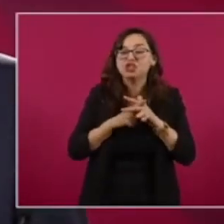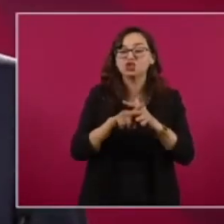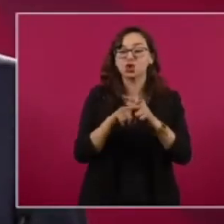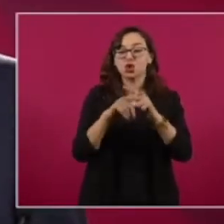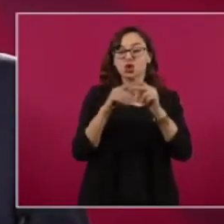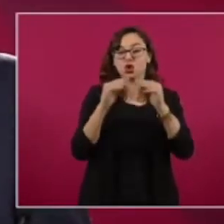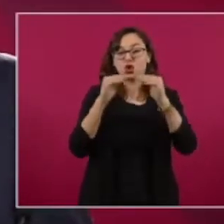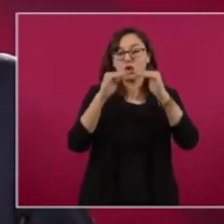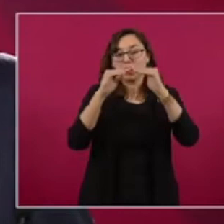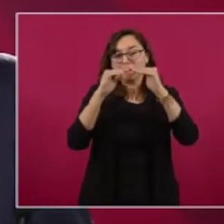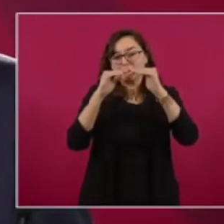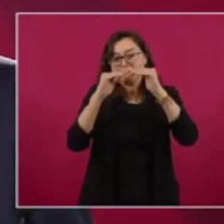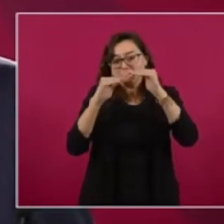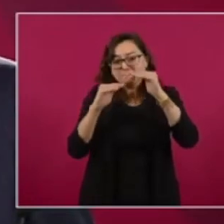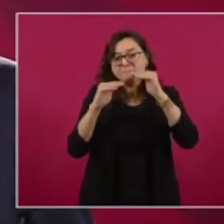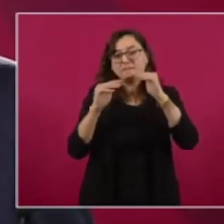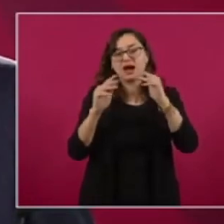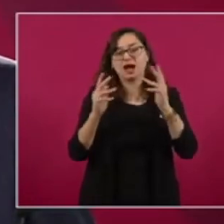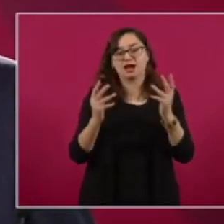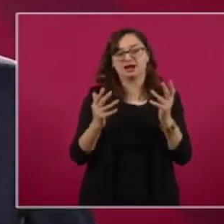una disminución